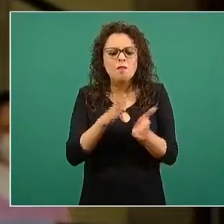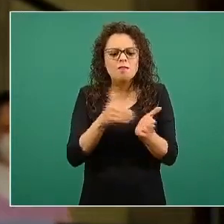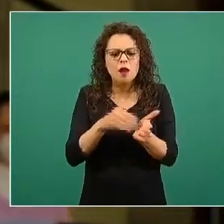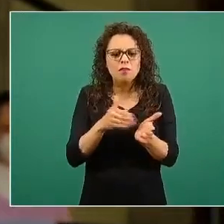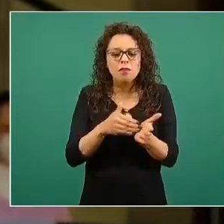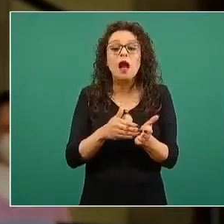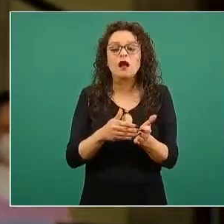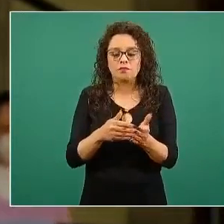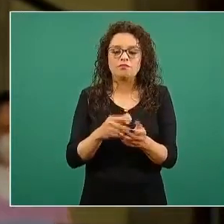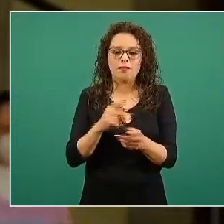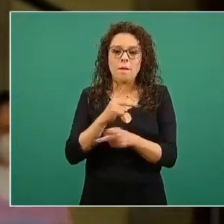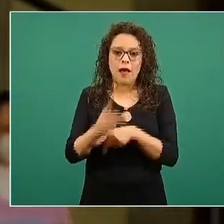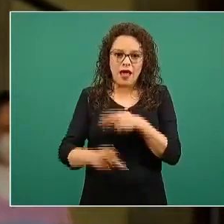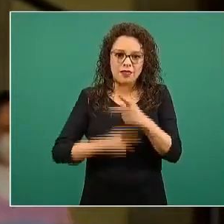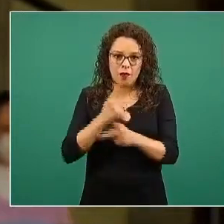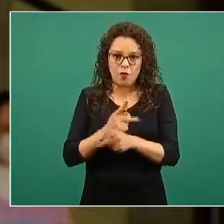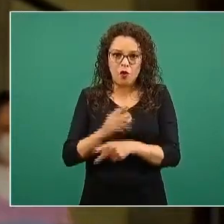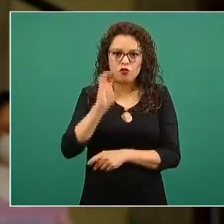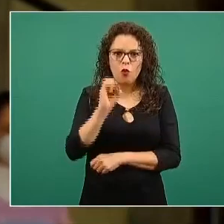matrícula.